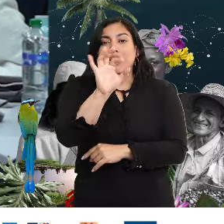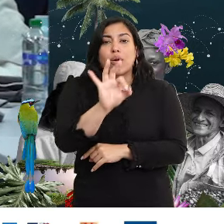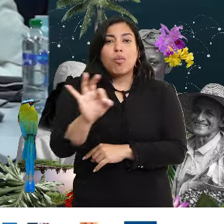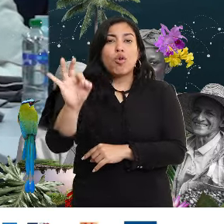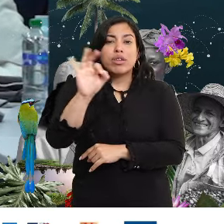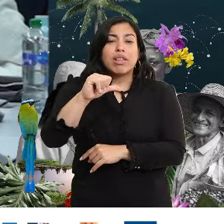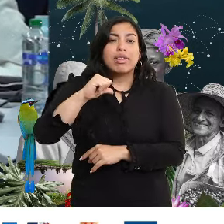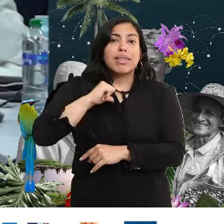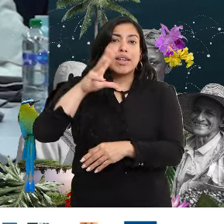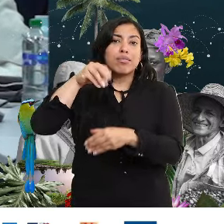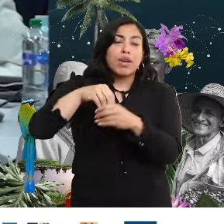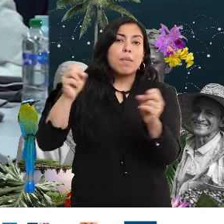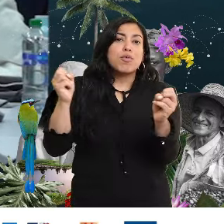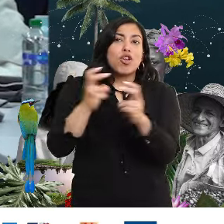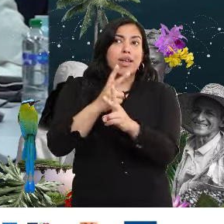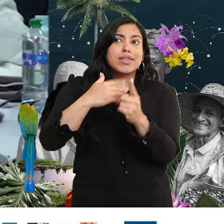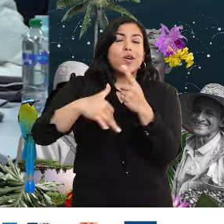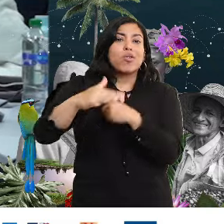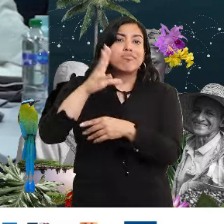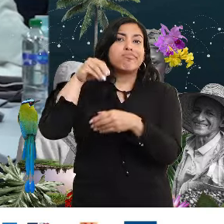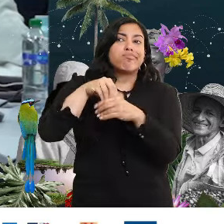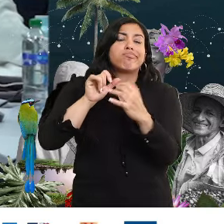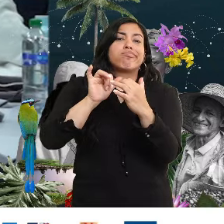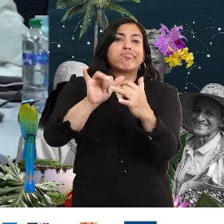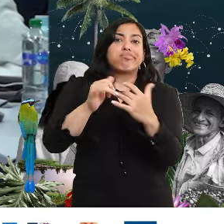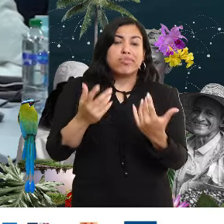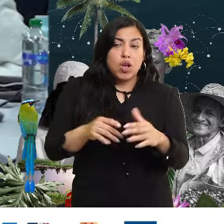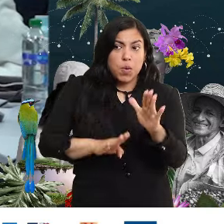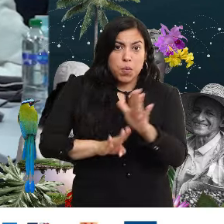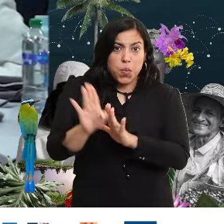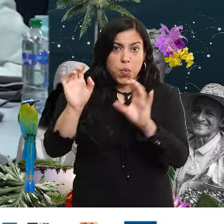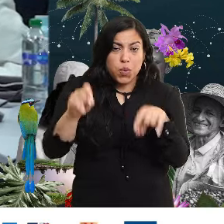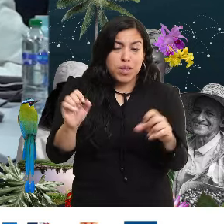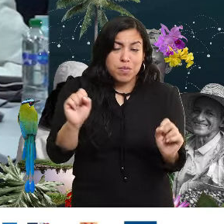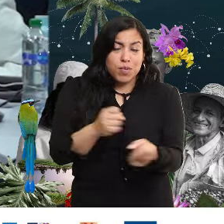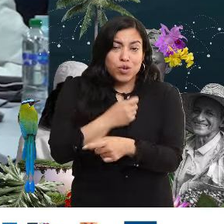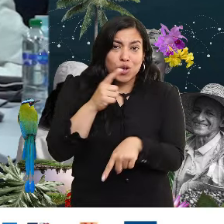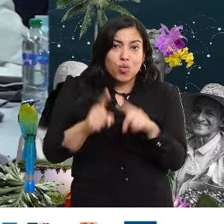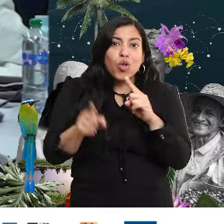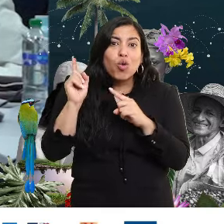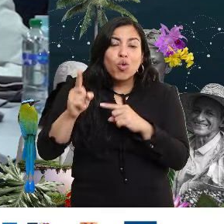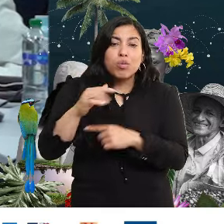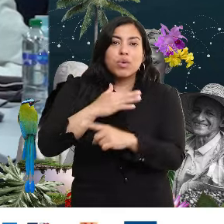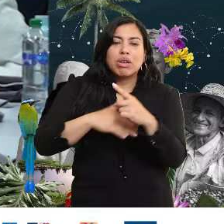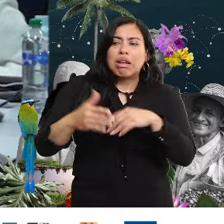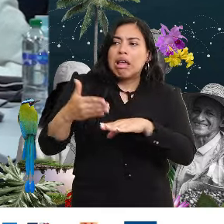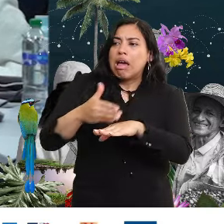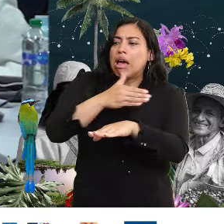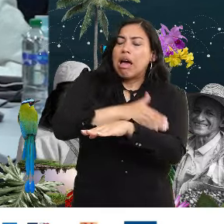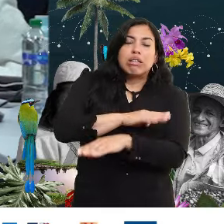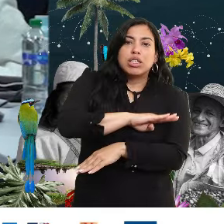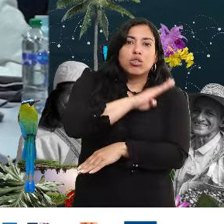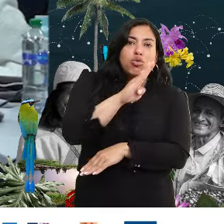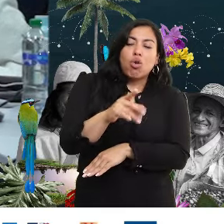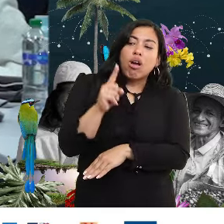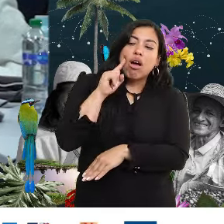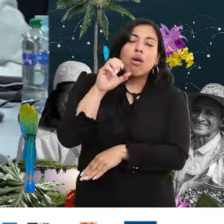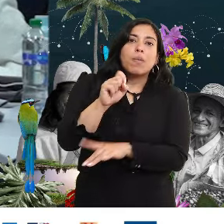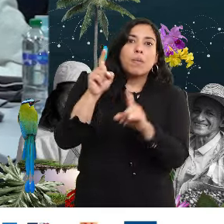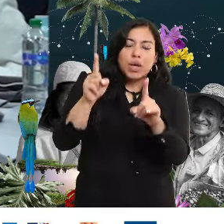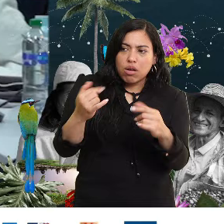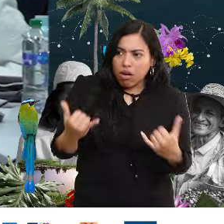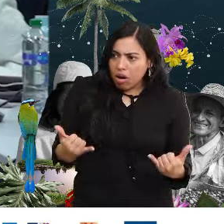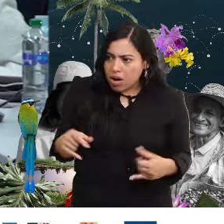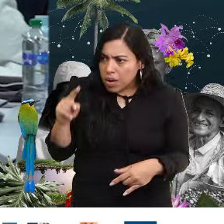armado, violencia, contexto complejo para desarrollarse. Y eso es algo que no se había visibilizado y eso genera una